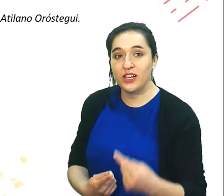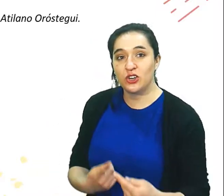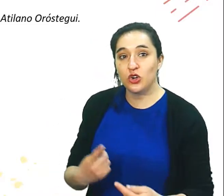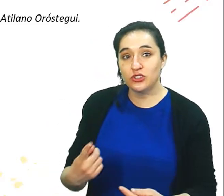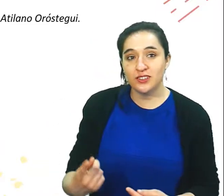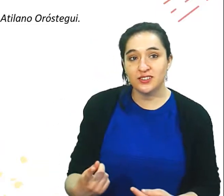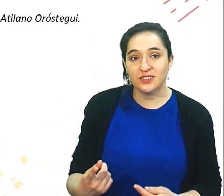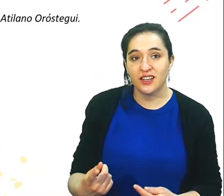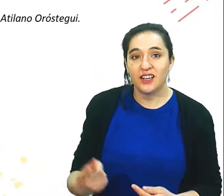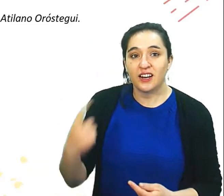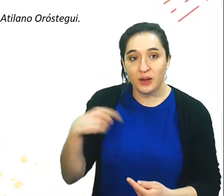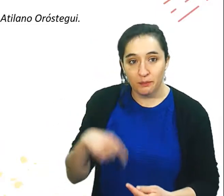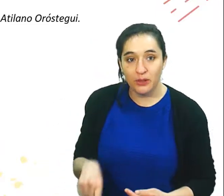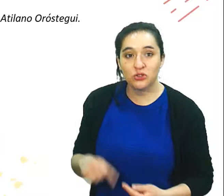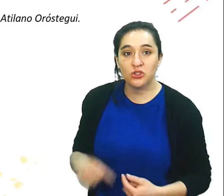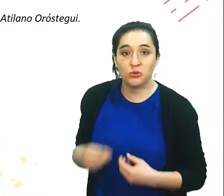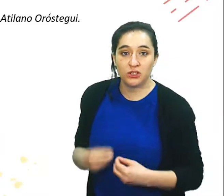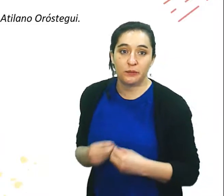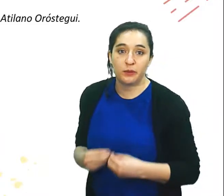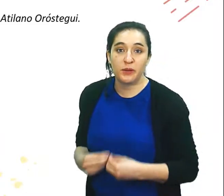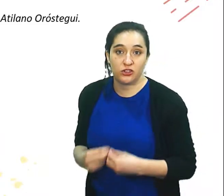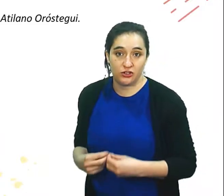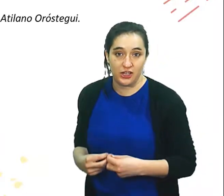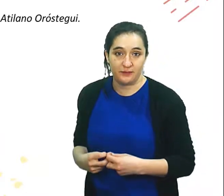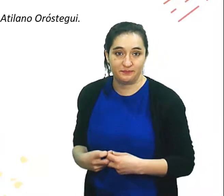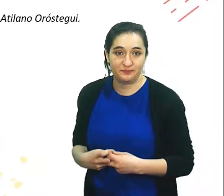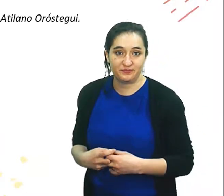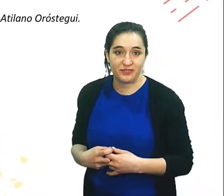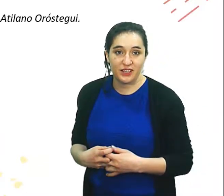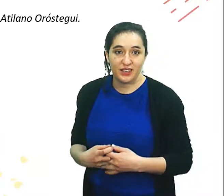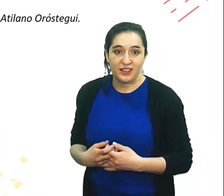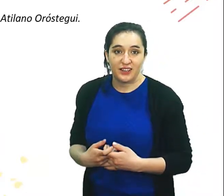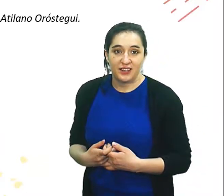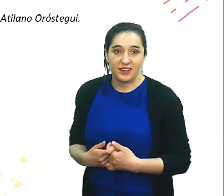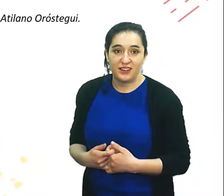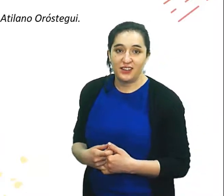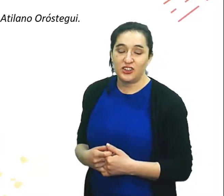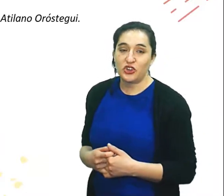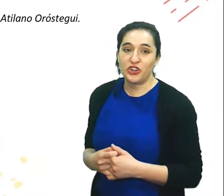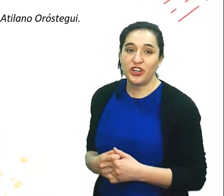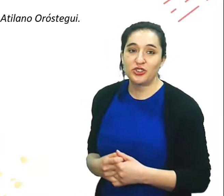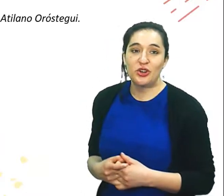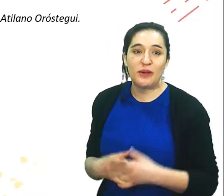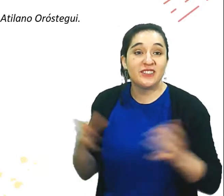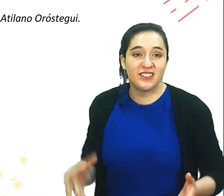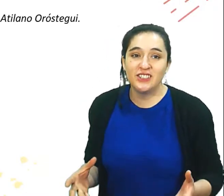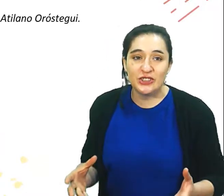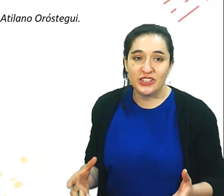diciendo cosas respecto de nuestra propia historia. Y yo